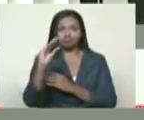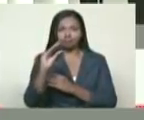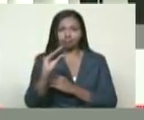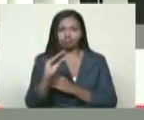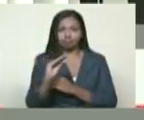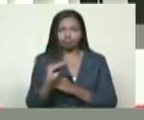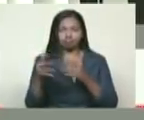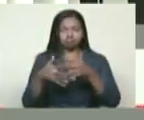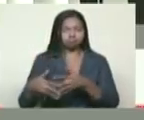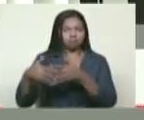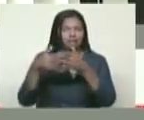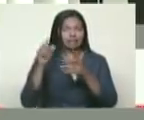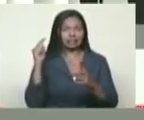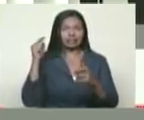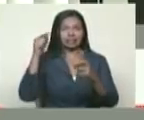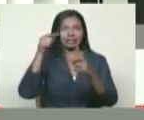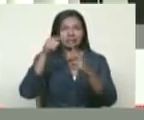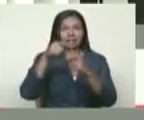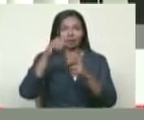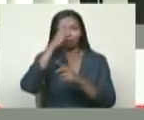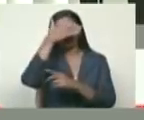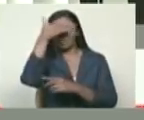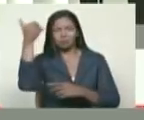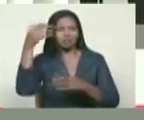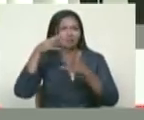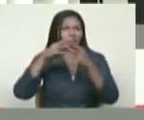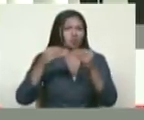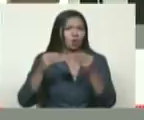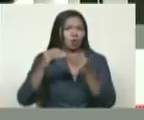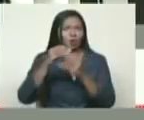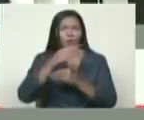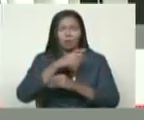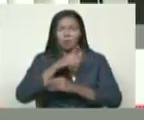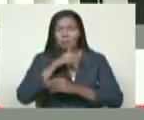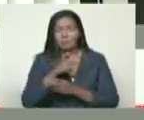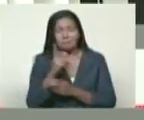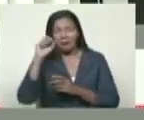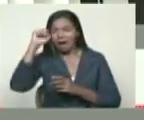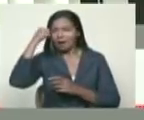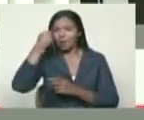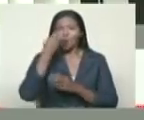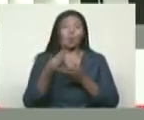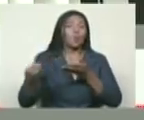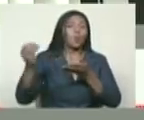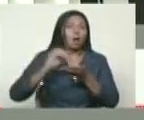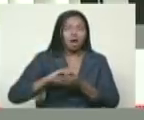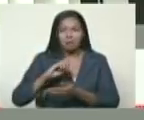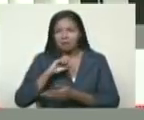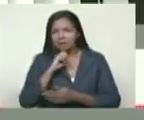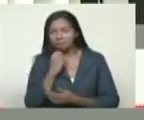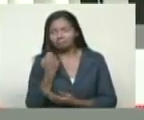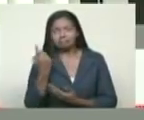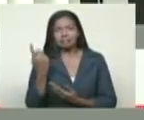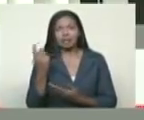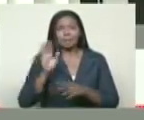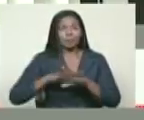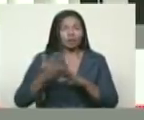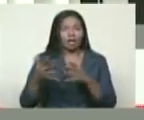destino que pasar al olvido como un mal recuerdo, otro mal recuerdo de la dominación